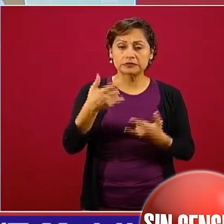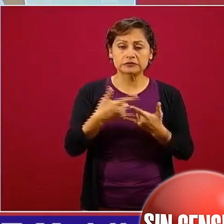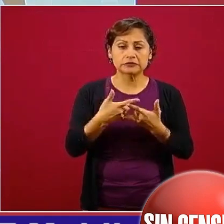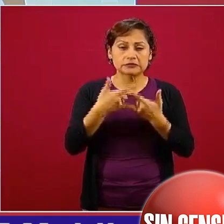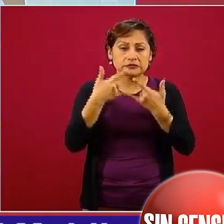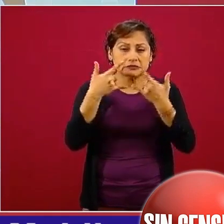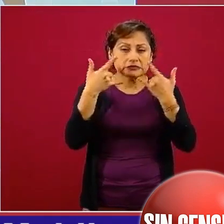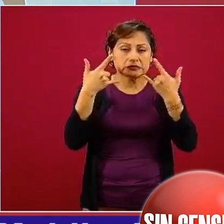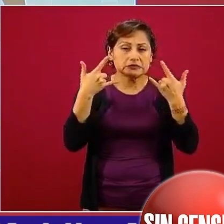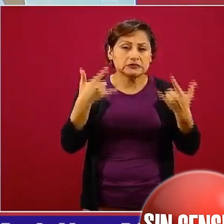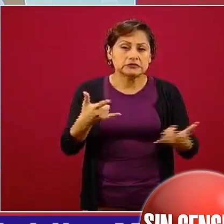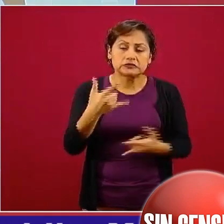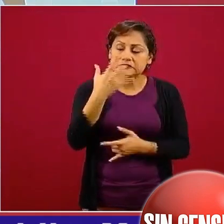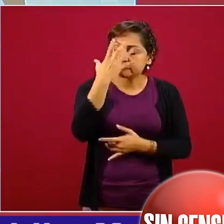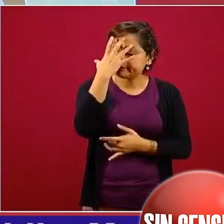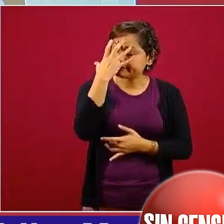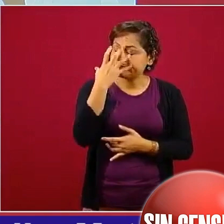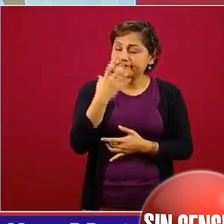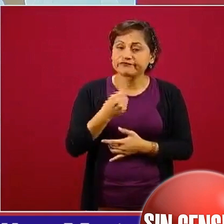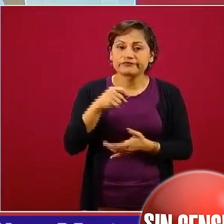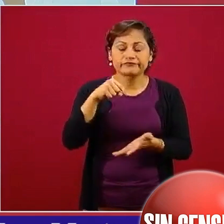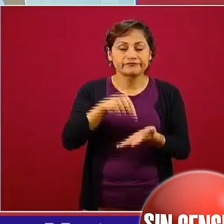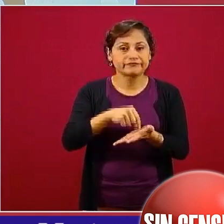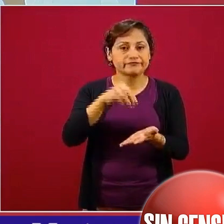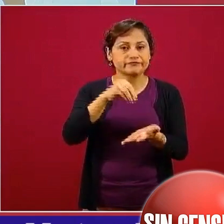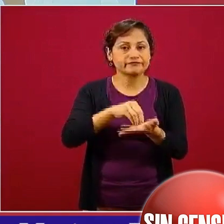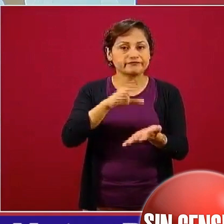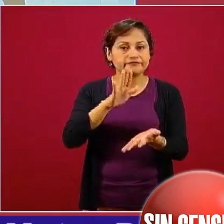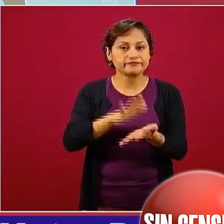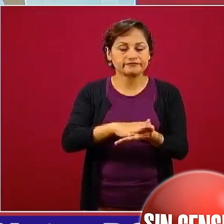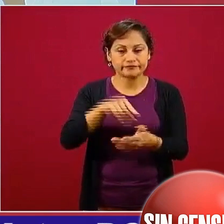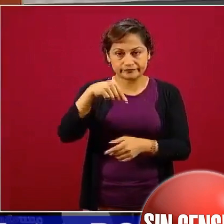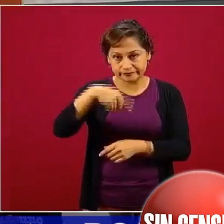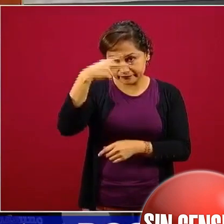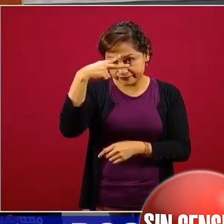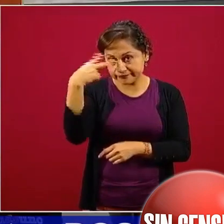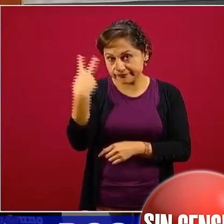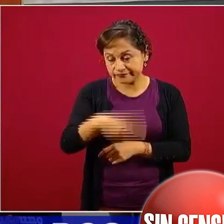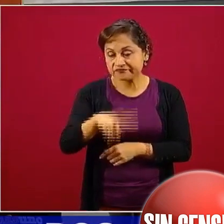más tristes de la historia de México,